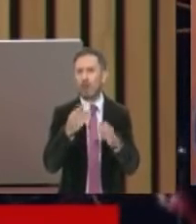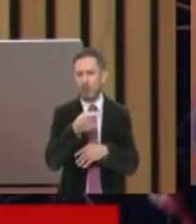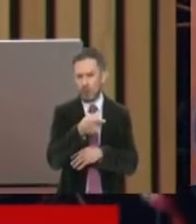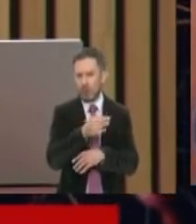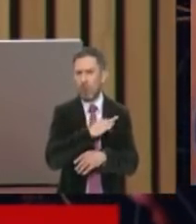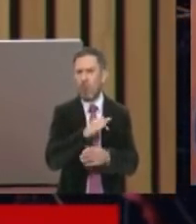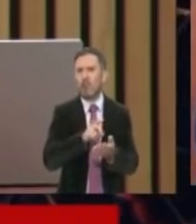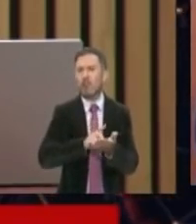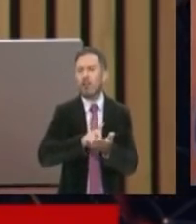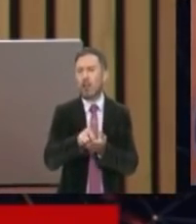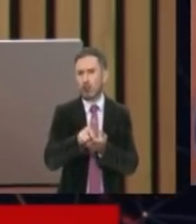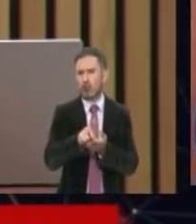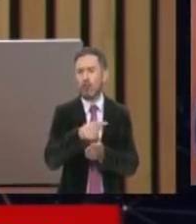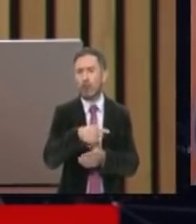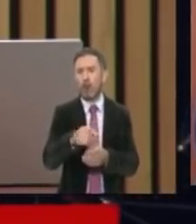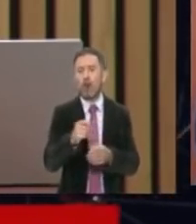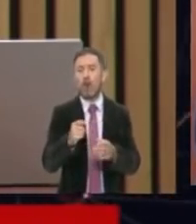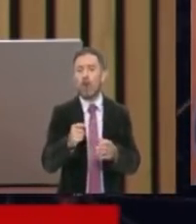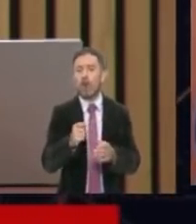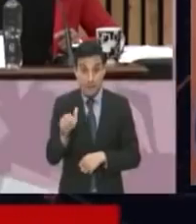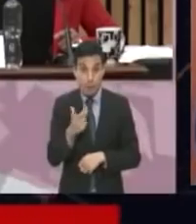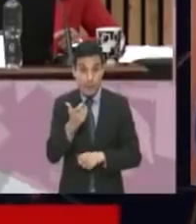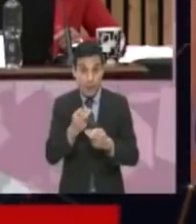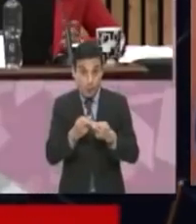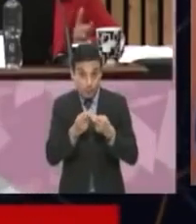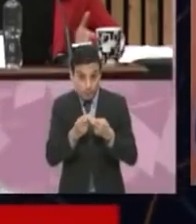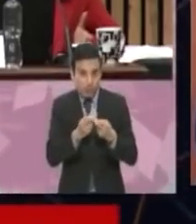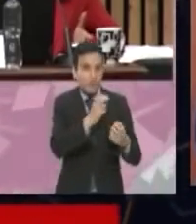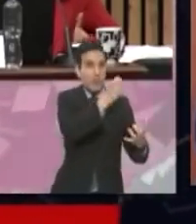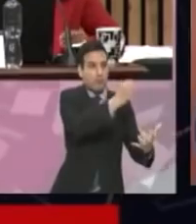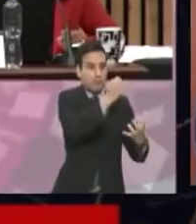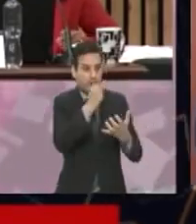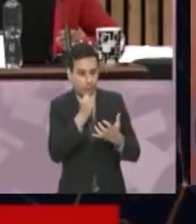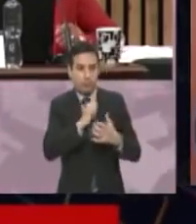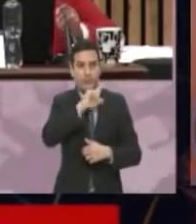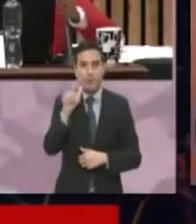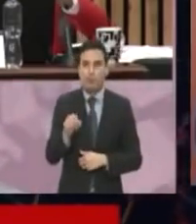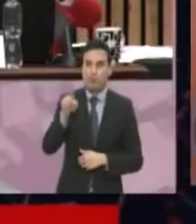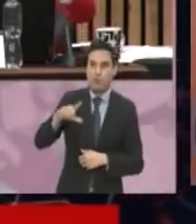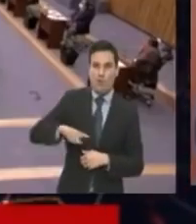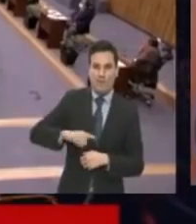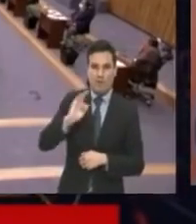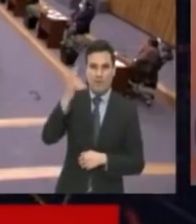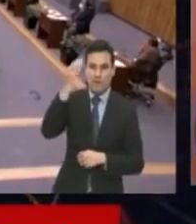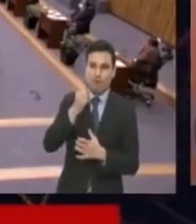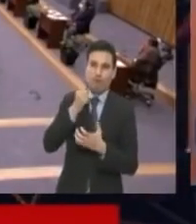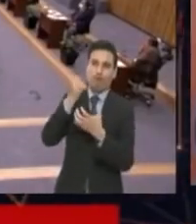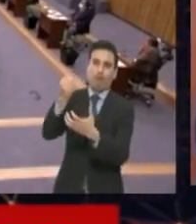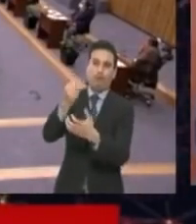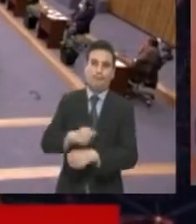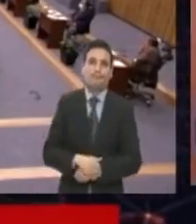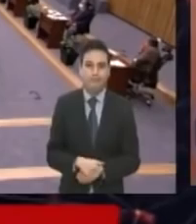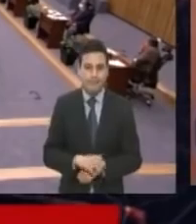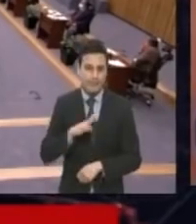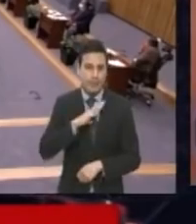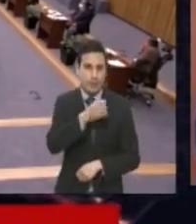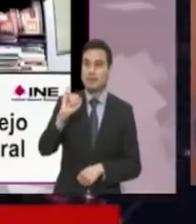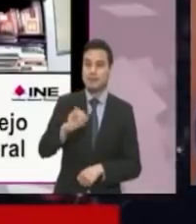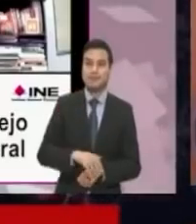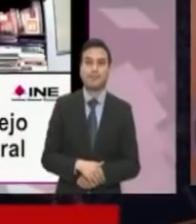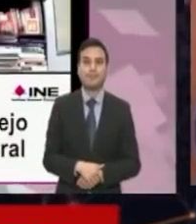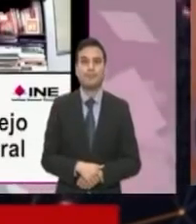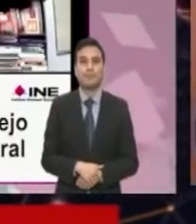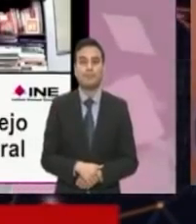propia terminación de contratos de asesores en demasía. Todo esto a él le pareció insubstancial y que no